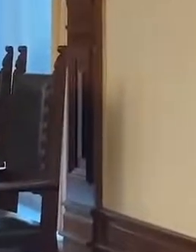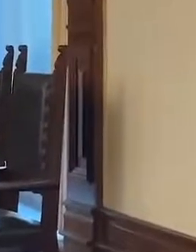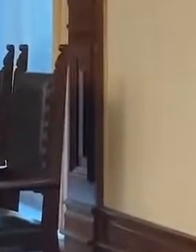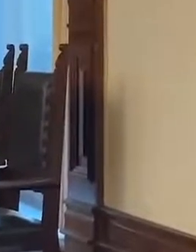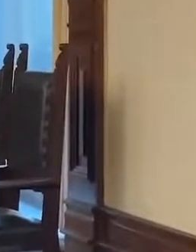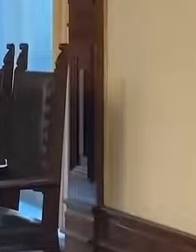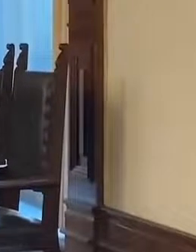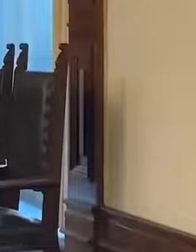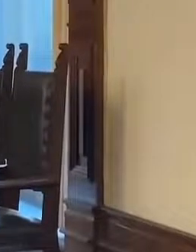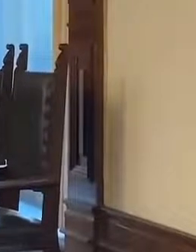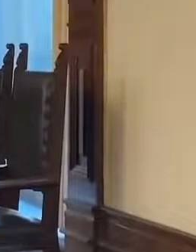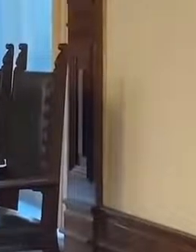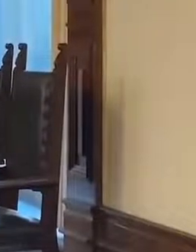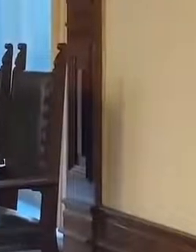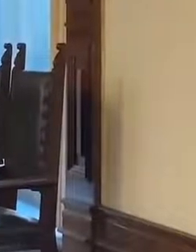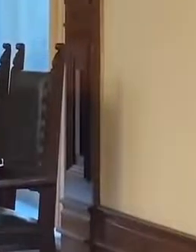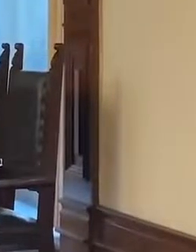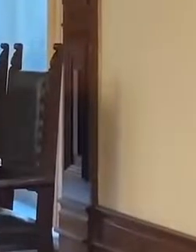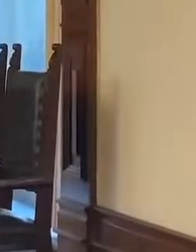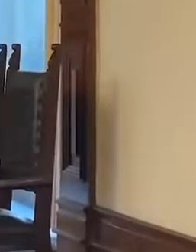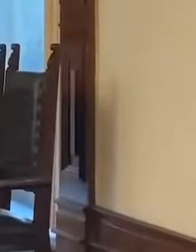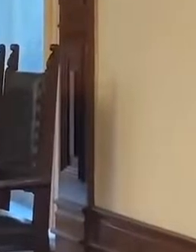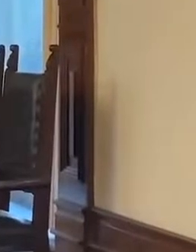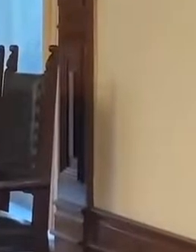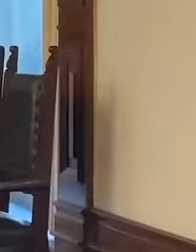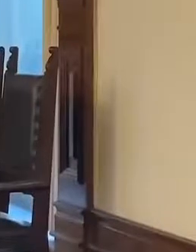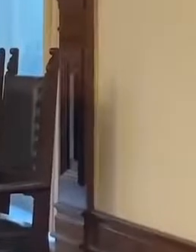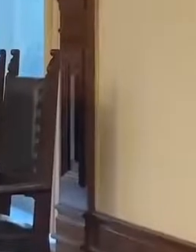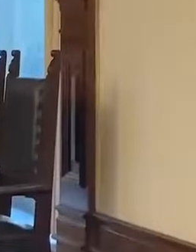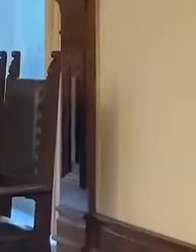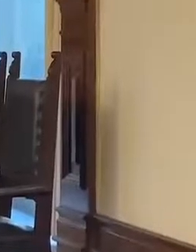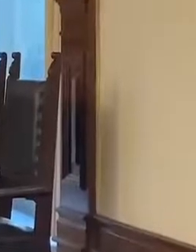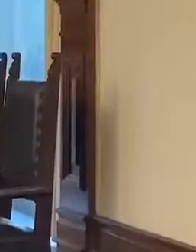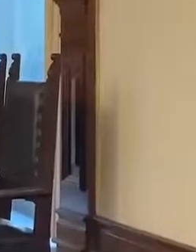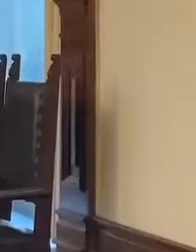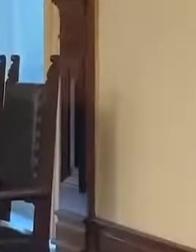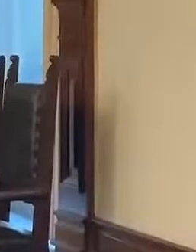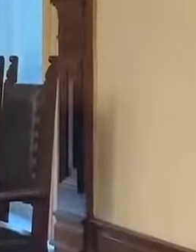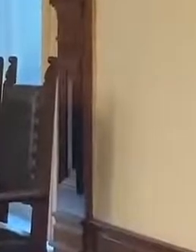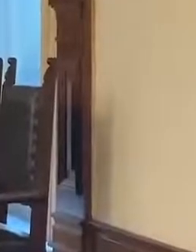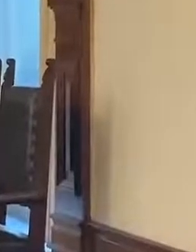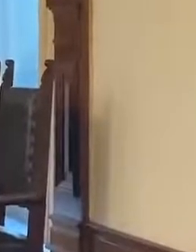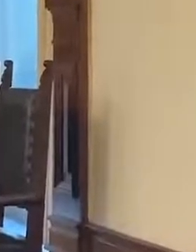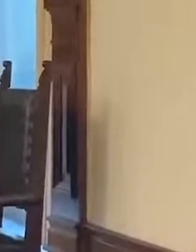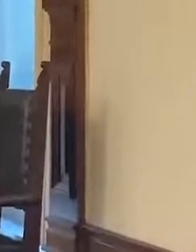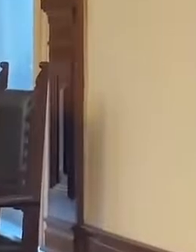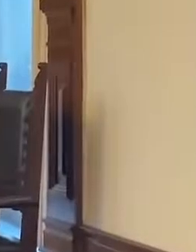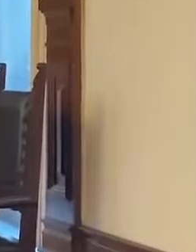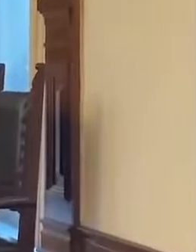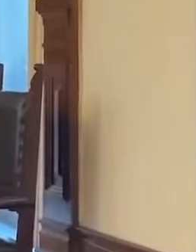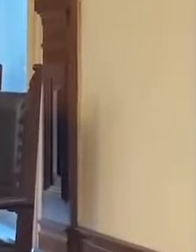nos ha garantizado que para febrero vamos a contar con